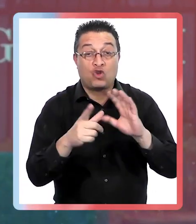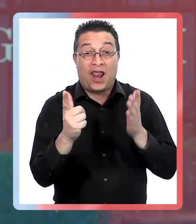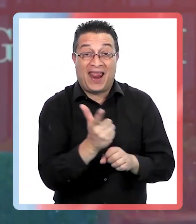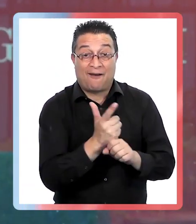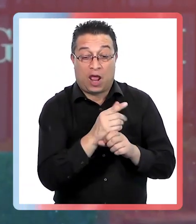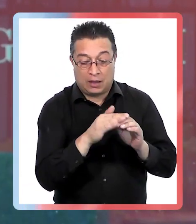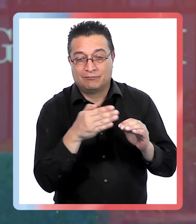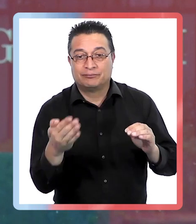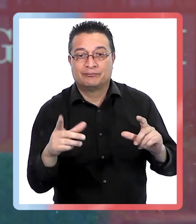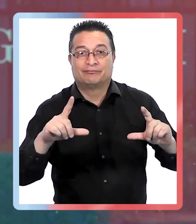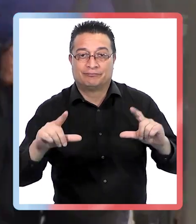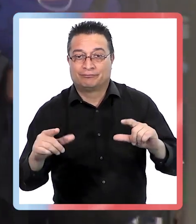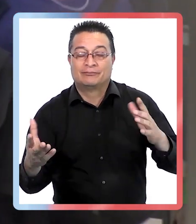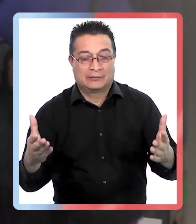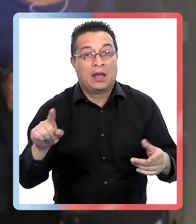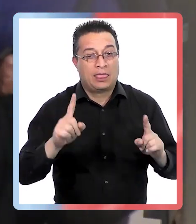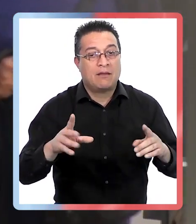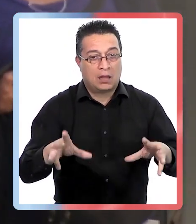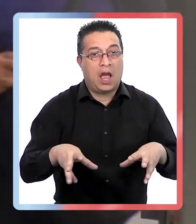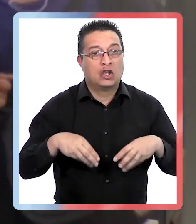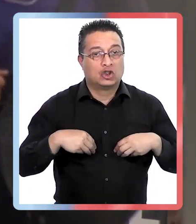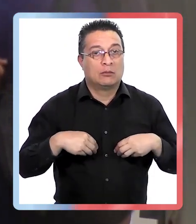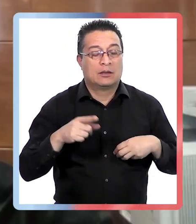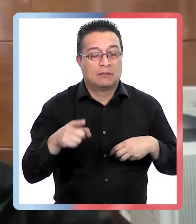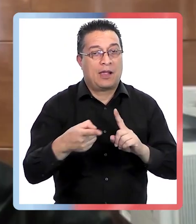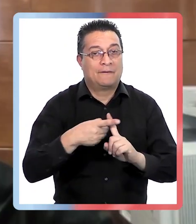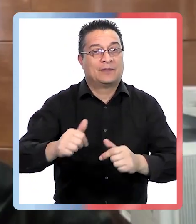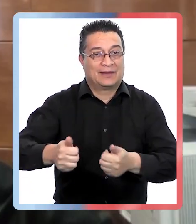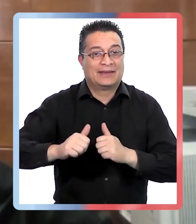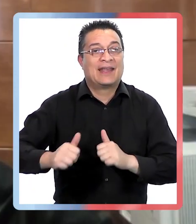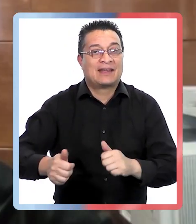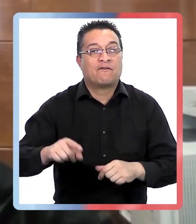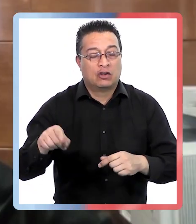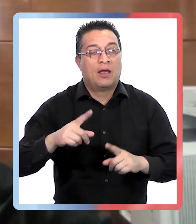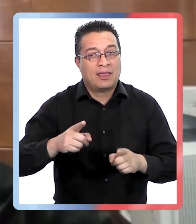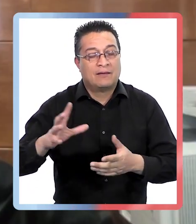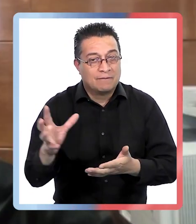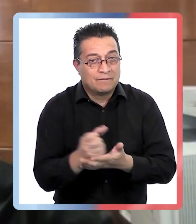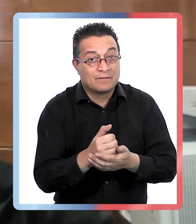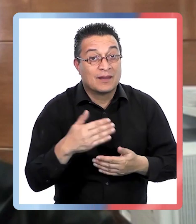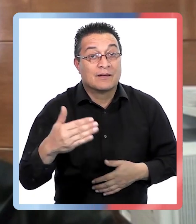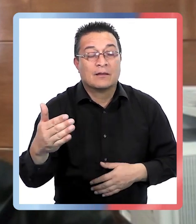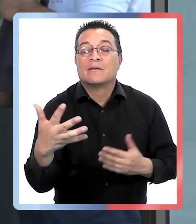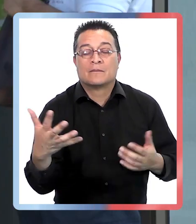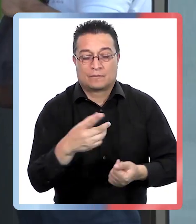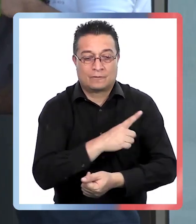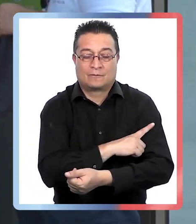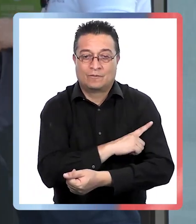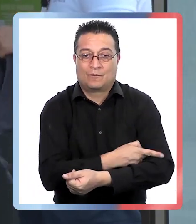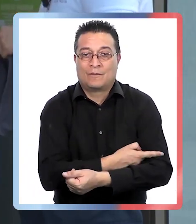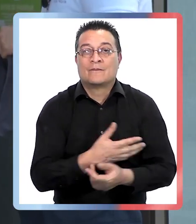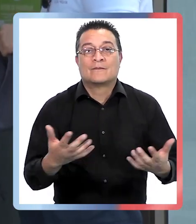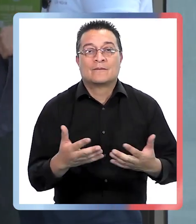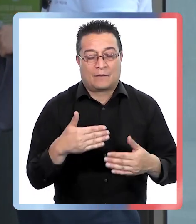mundo laboral. Claro. Y por tanto tenemos que asumir que el desafío que tenemos que llevar adelante pasa por